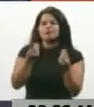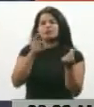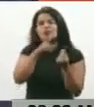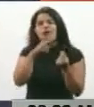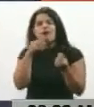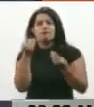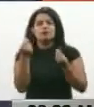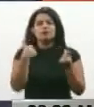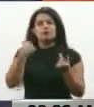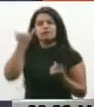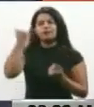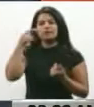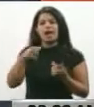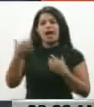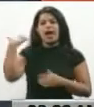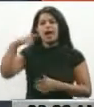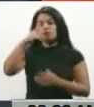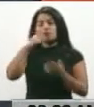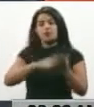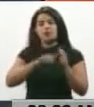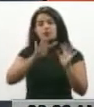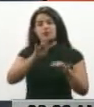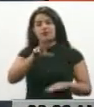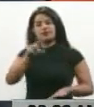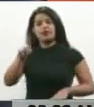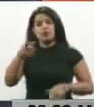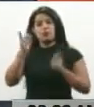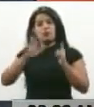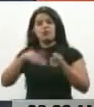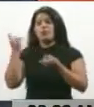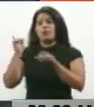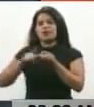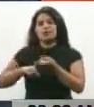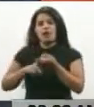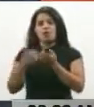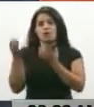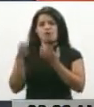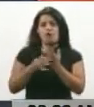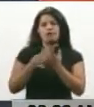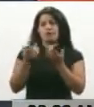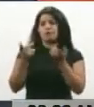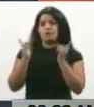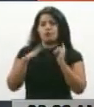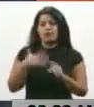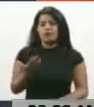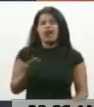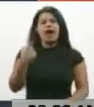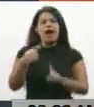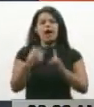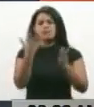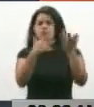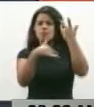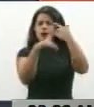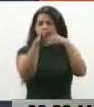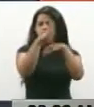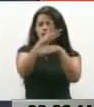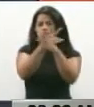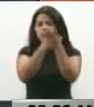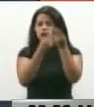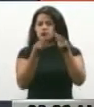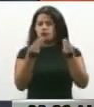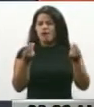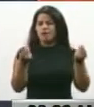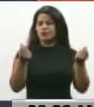ellos imaginaron en el año 36, como si se pudieran casar, ¿no? Una boda. Hay un baile muy sensual que gusta